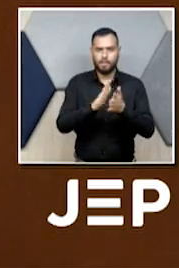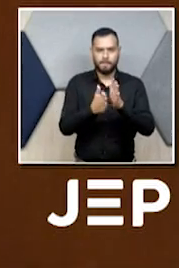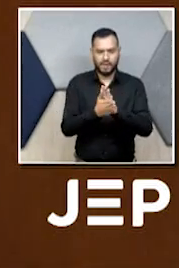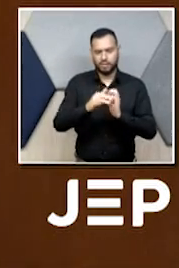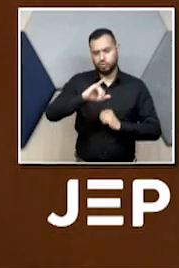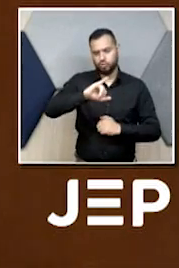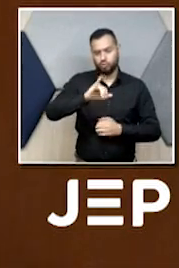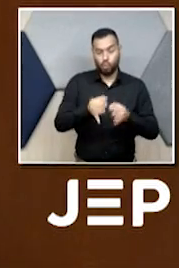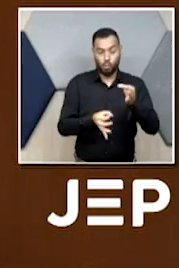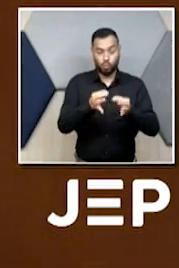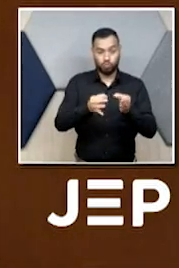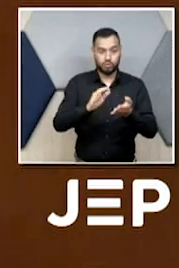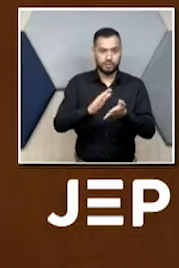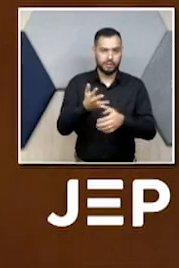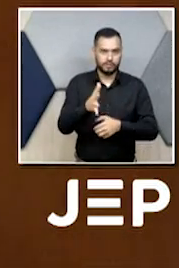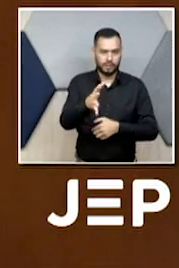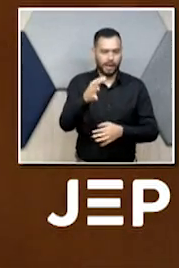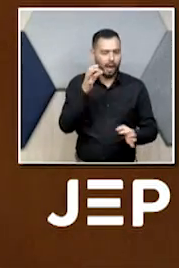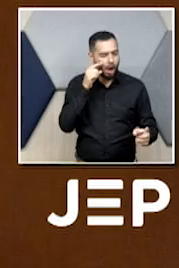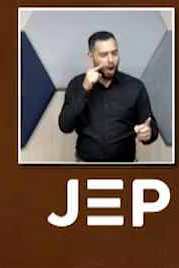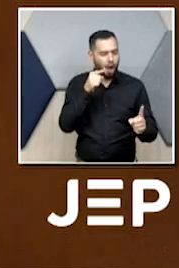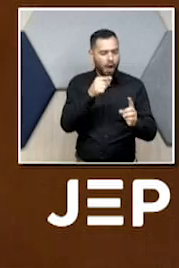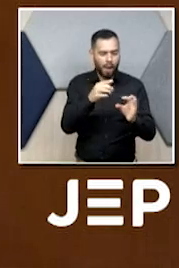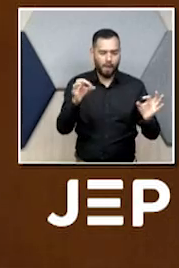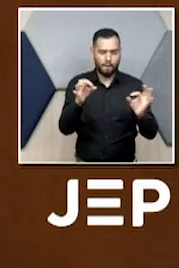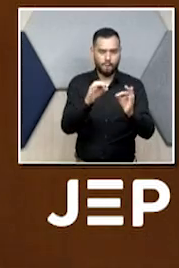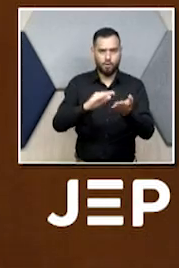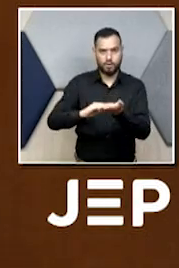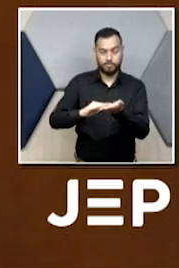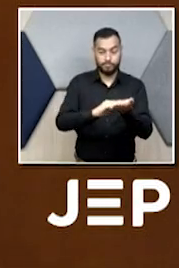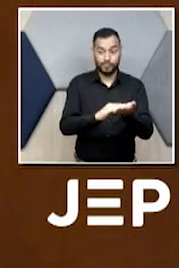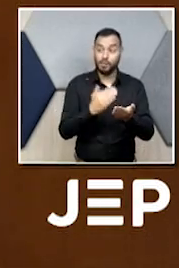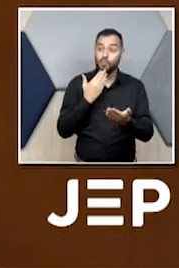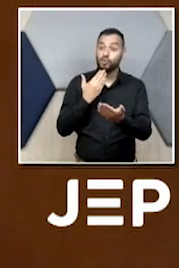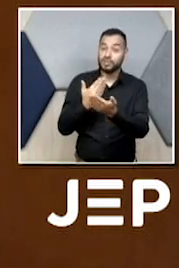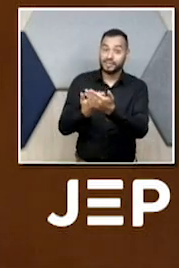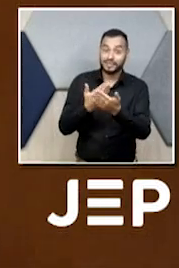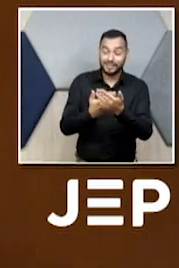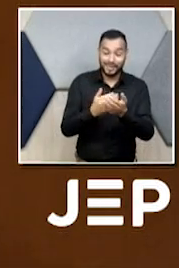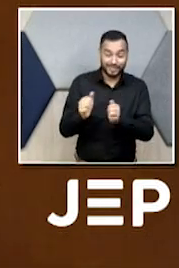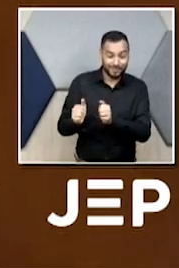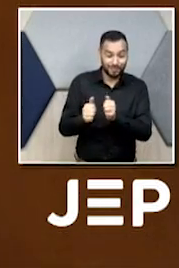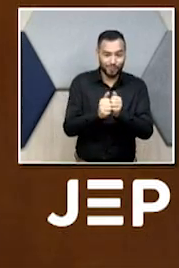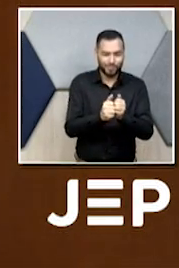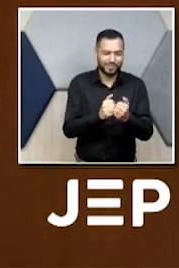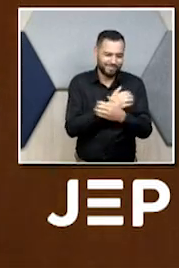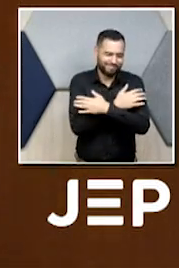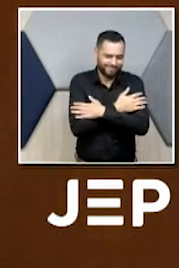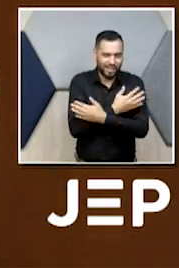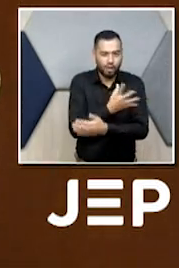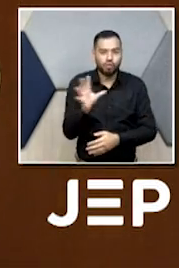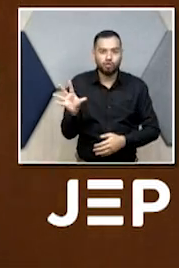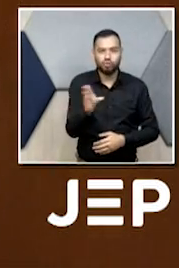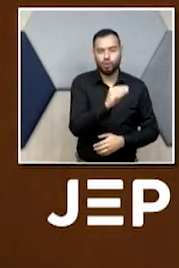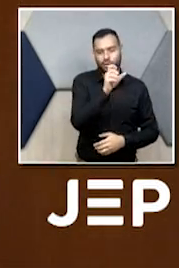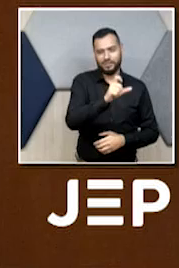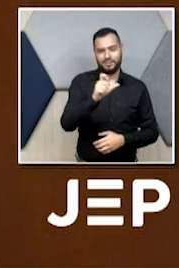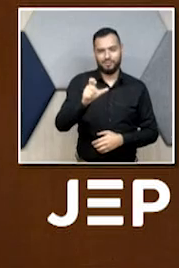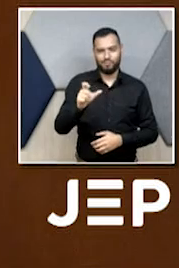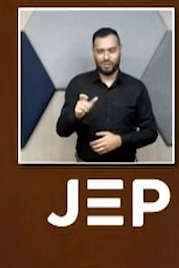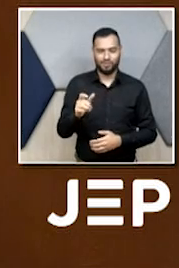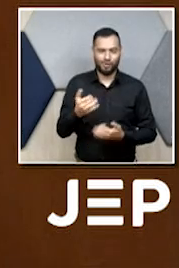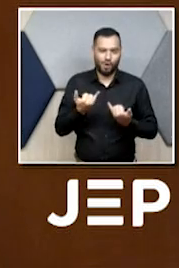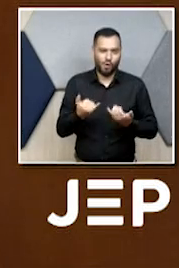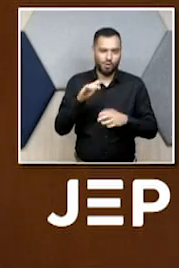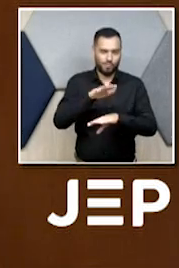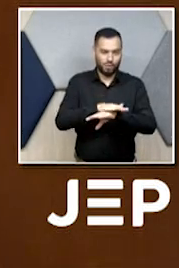enfoque restaurativo. Muchas gracias por su compañía, por su calidez, a todas las personas que nos acompañaron en esta tarde, a todos los que nos